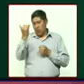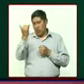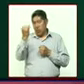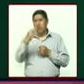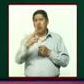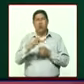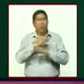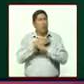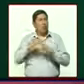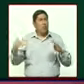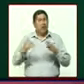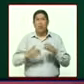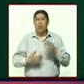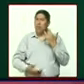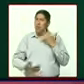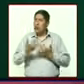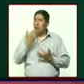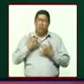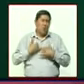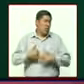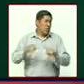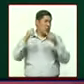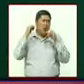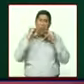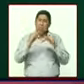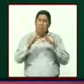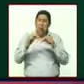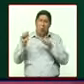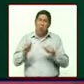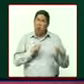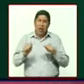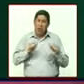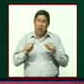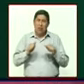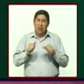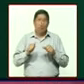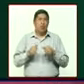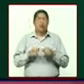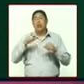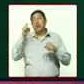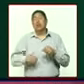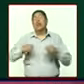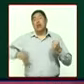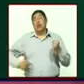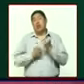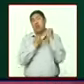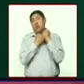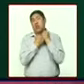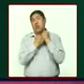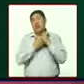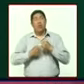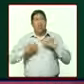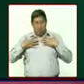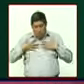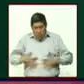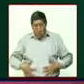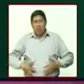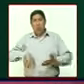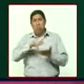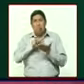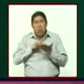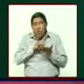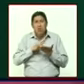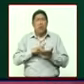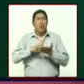eliminado los incendios forestales, hay todavía focos activos y se necesita de este apoyo para la indumentaria, para los medicamentos, para